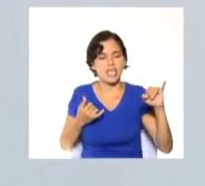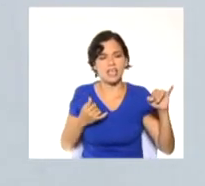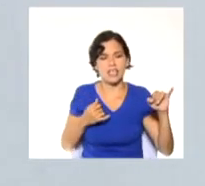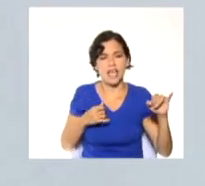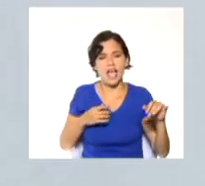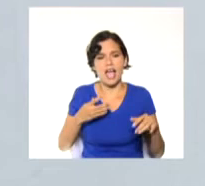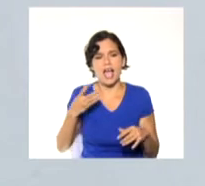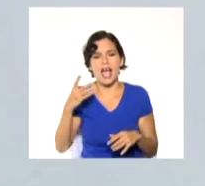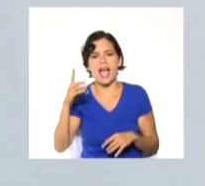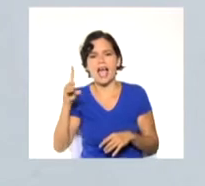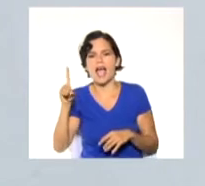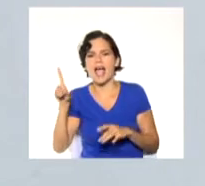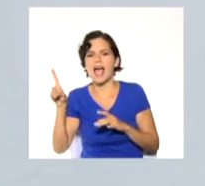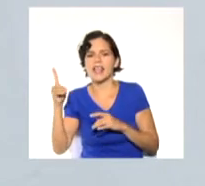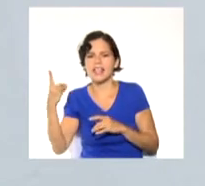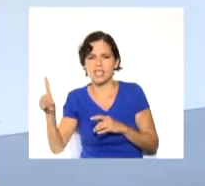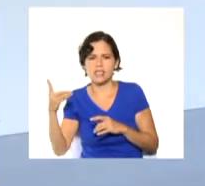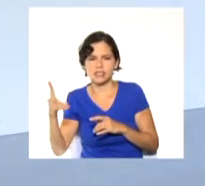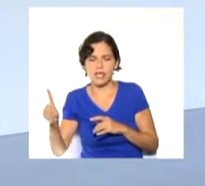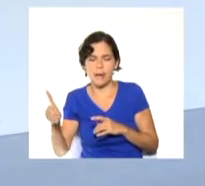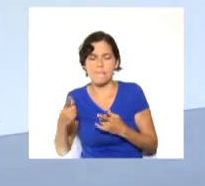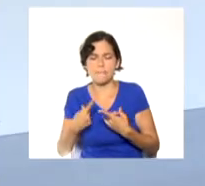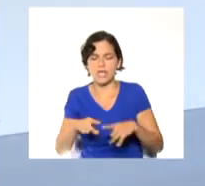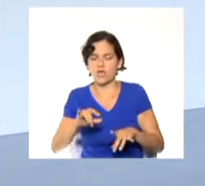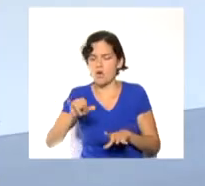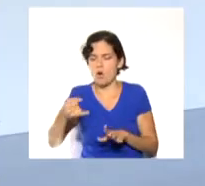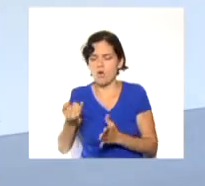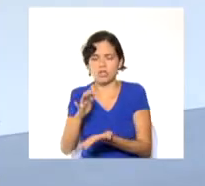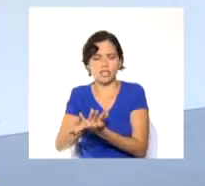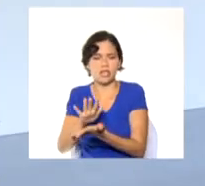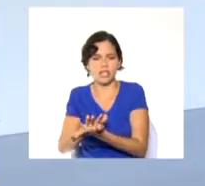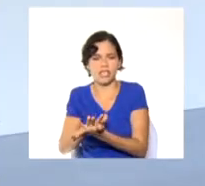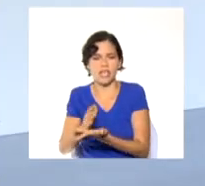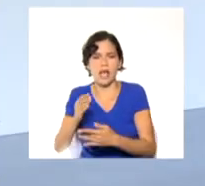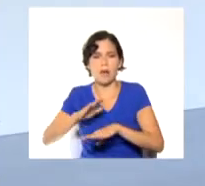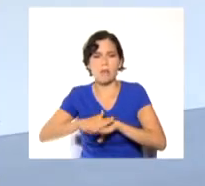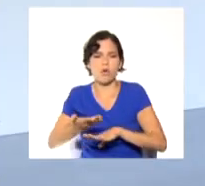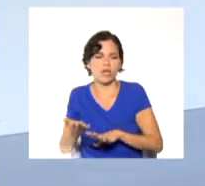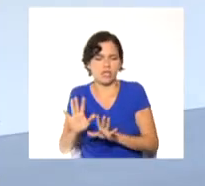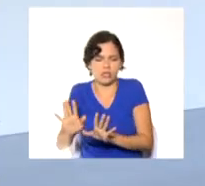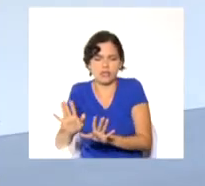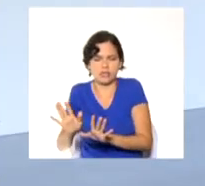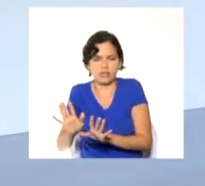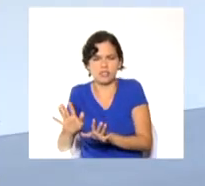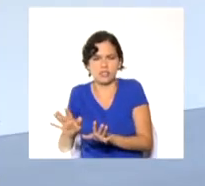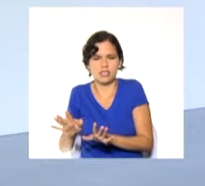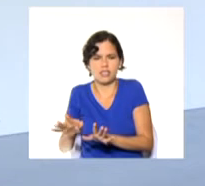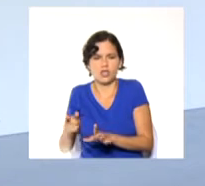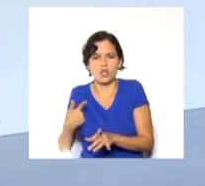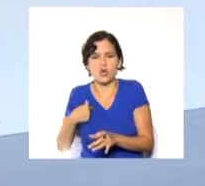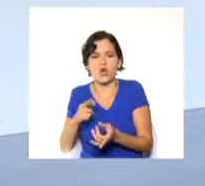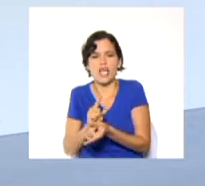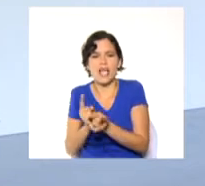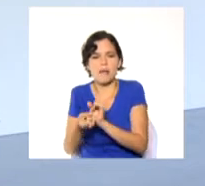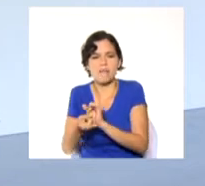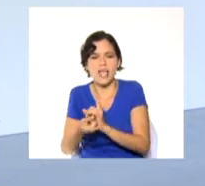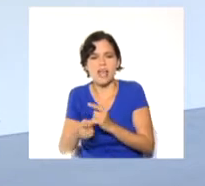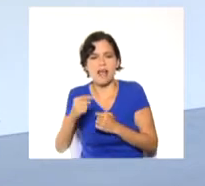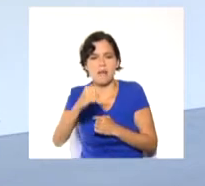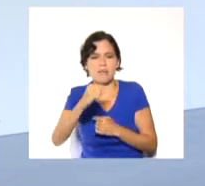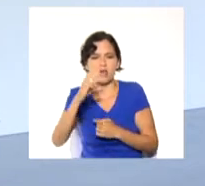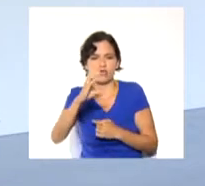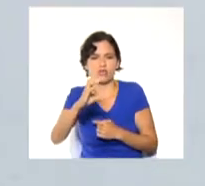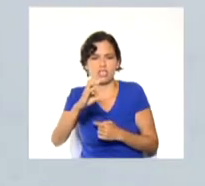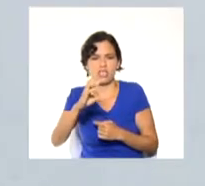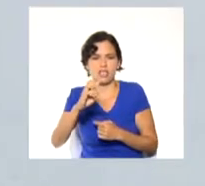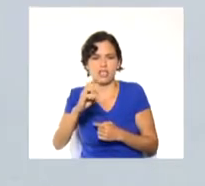a la J tranquilita porque es la que voy a despejar. Pero entonces voy a despejar menos la variable menos C. Entonces digo,